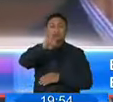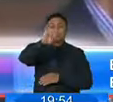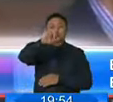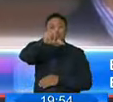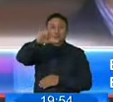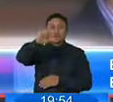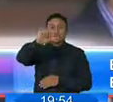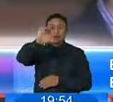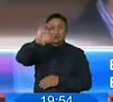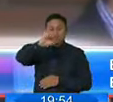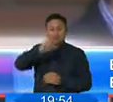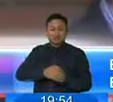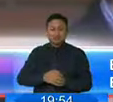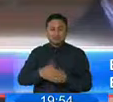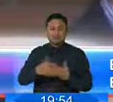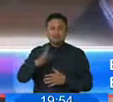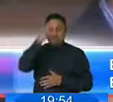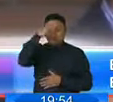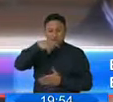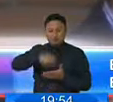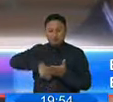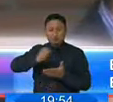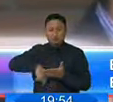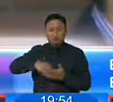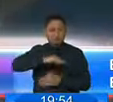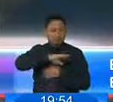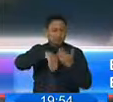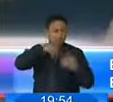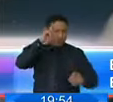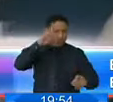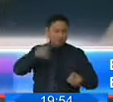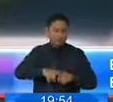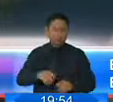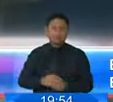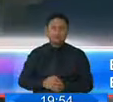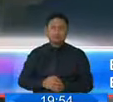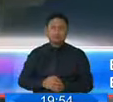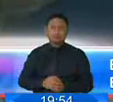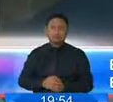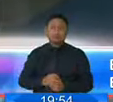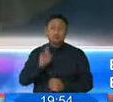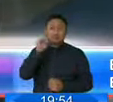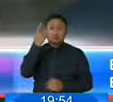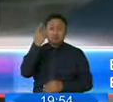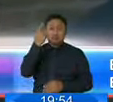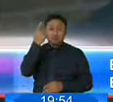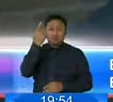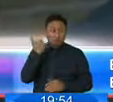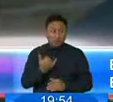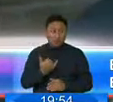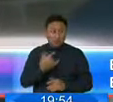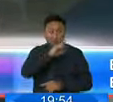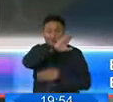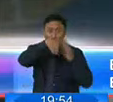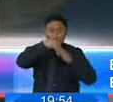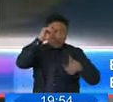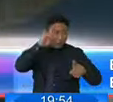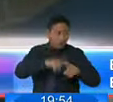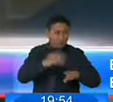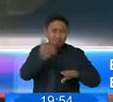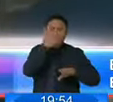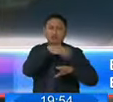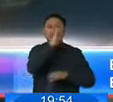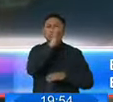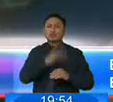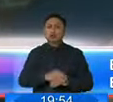Villacís, manifestó que la decisión de contratarlo fue unánime. La primera vez que hay una decisión unánime, nunca ha habido decisión unánime en ese sentido, ¿no? Y